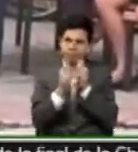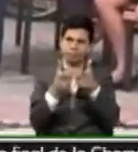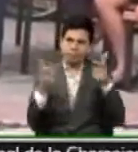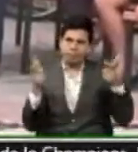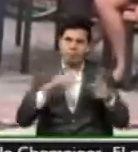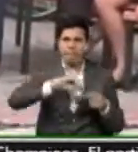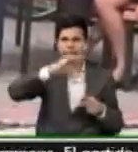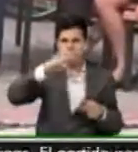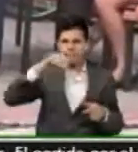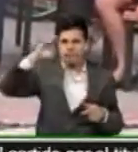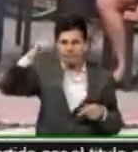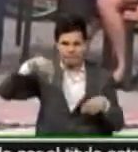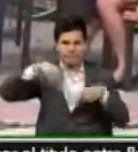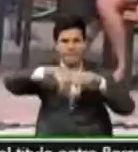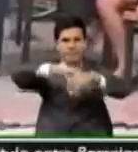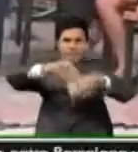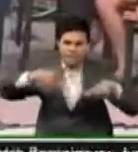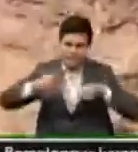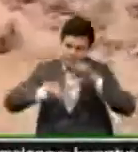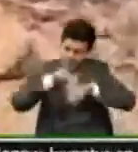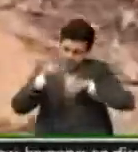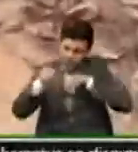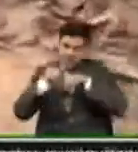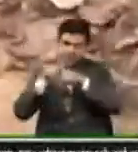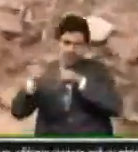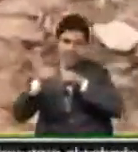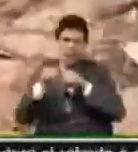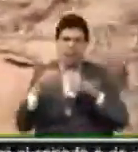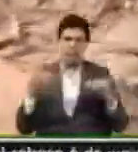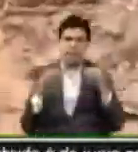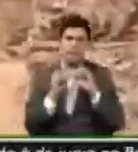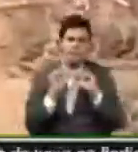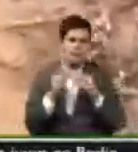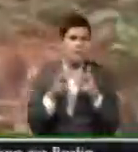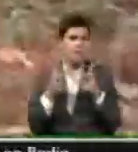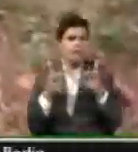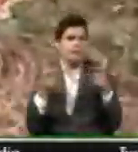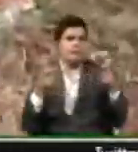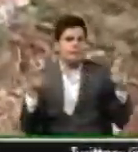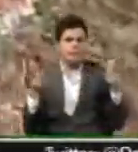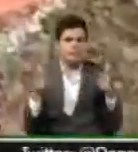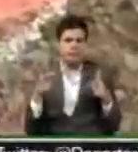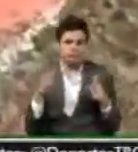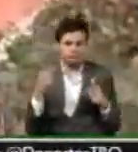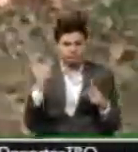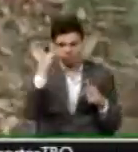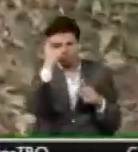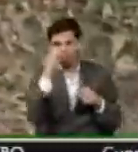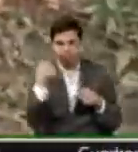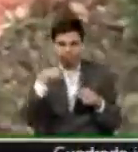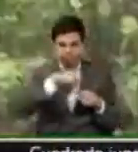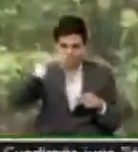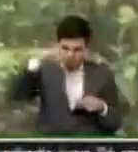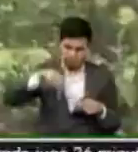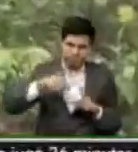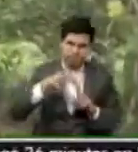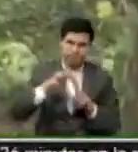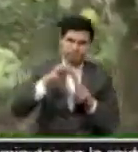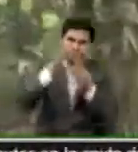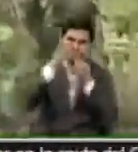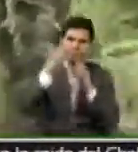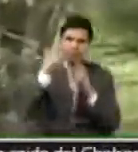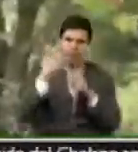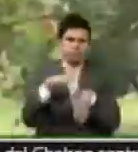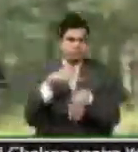ciclomontañismo aquí en nuestro municipio y y ampliarlo más que nuestro municipio los muchachos se